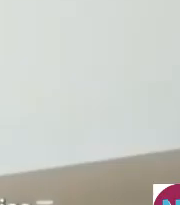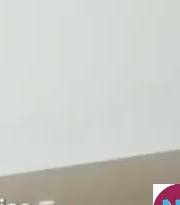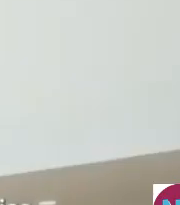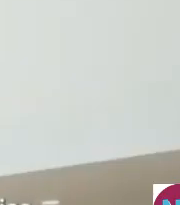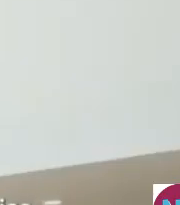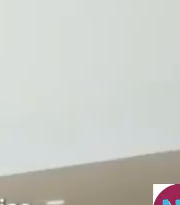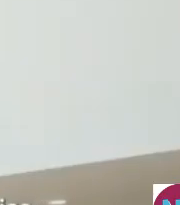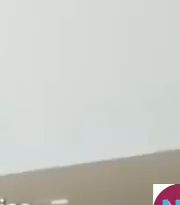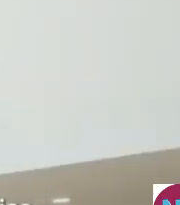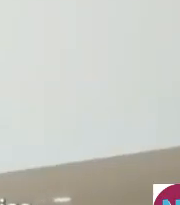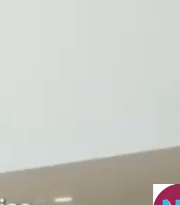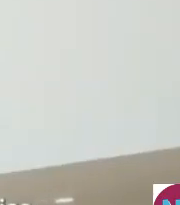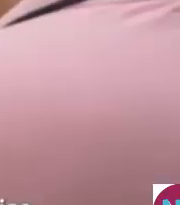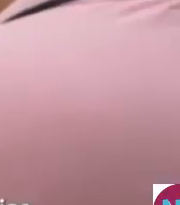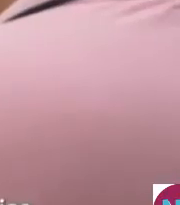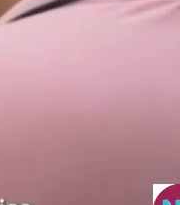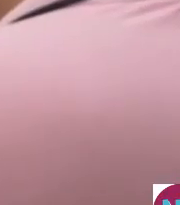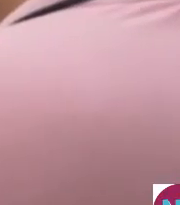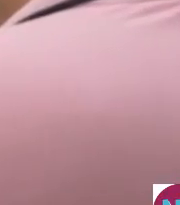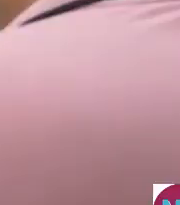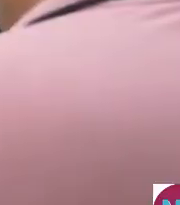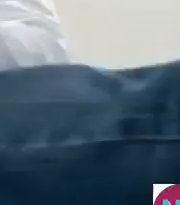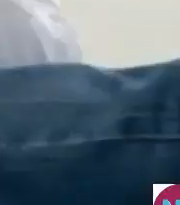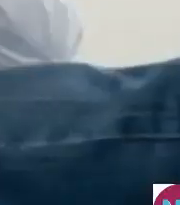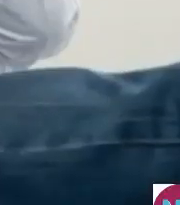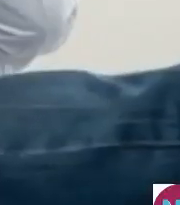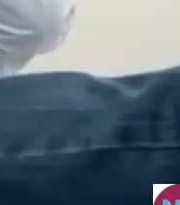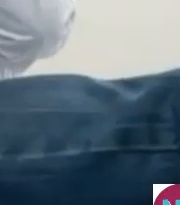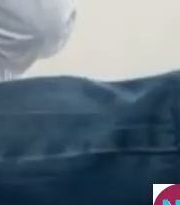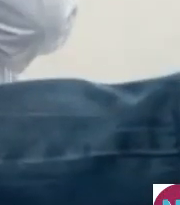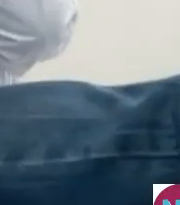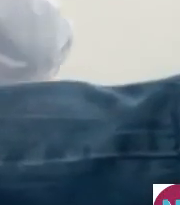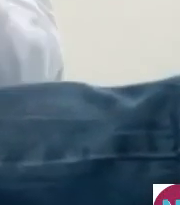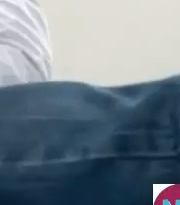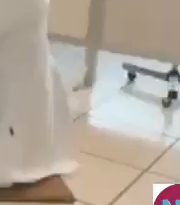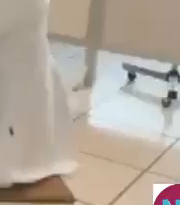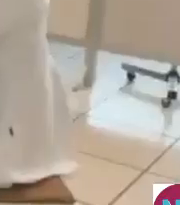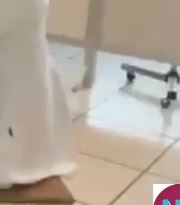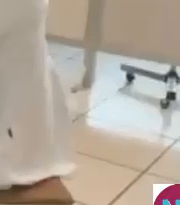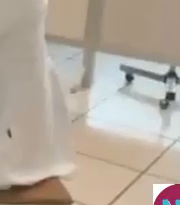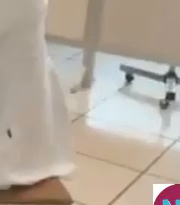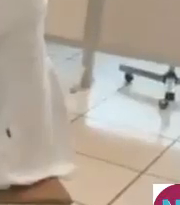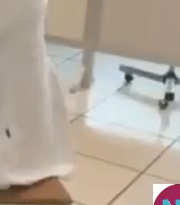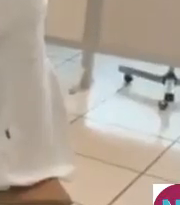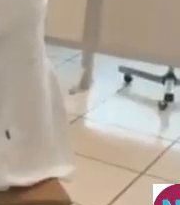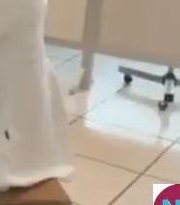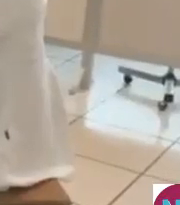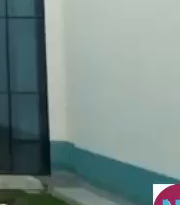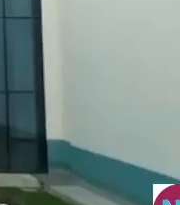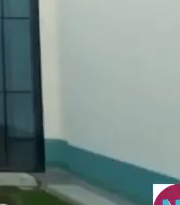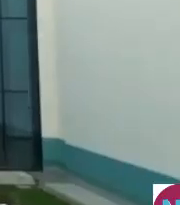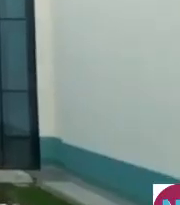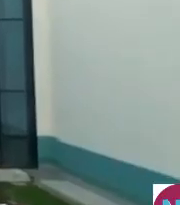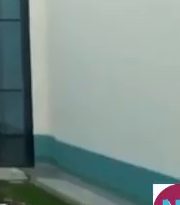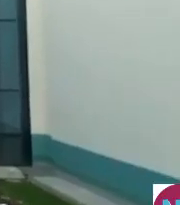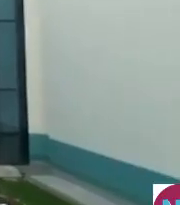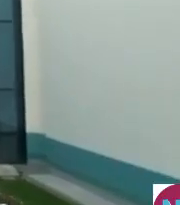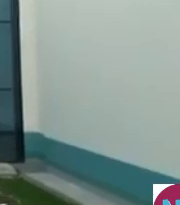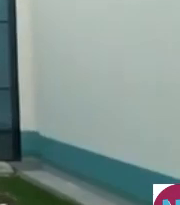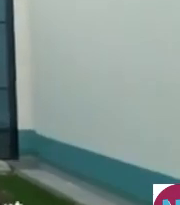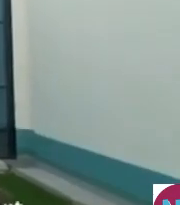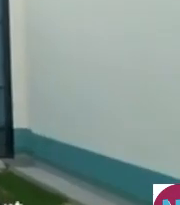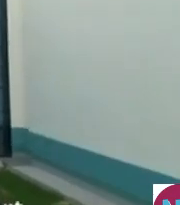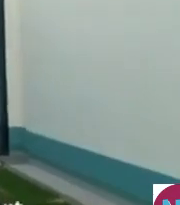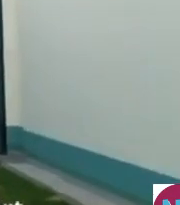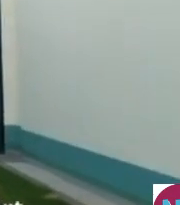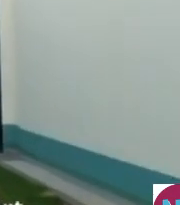Guerrero, el IMSS Bienestar cumple su compromiso de acercar los servicios médicos gratuitos y de calidad a quienes más lo necesitan, con la puesta en operación